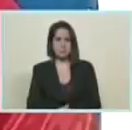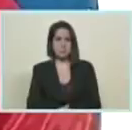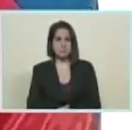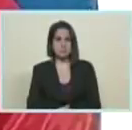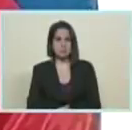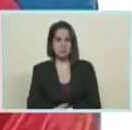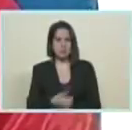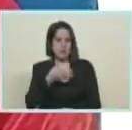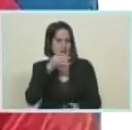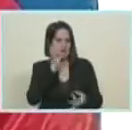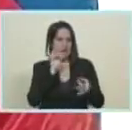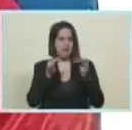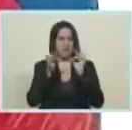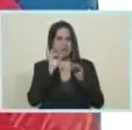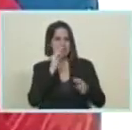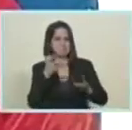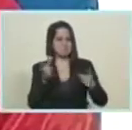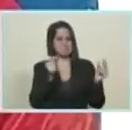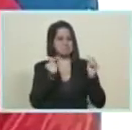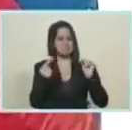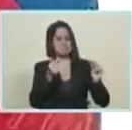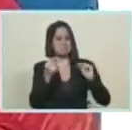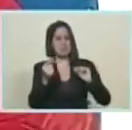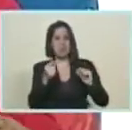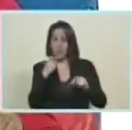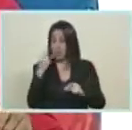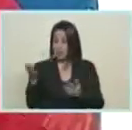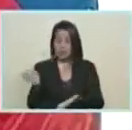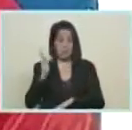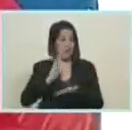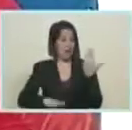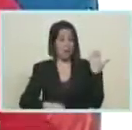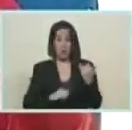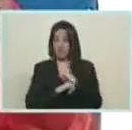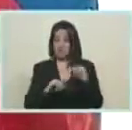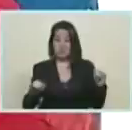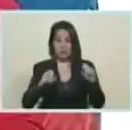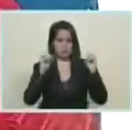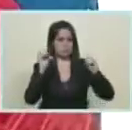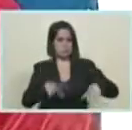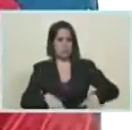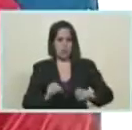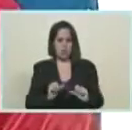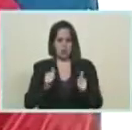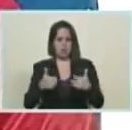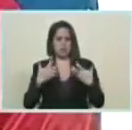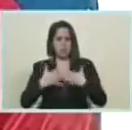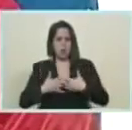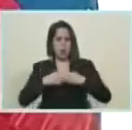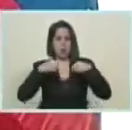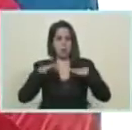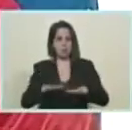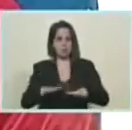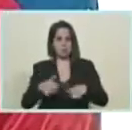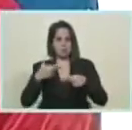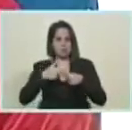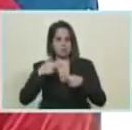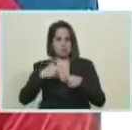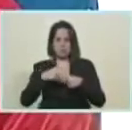estaban tomando café y le dijeron, vamos, nos salimos, ya, empezó el paro, nos